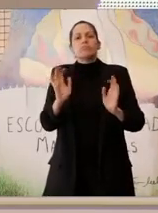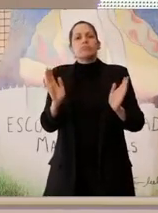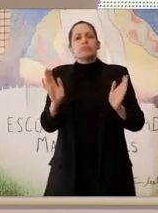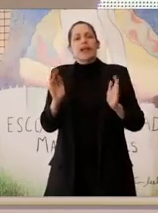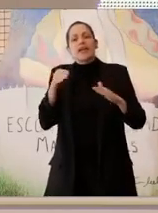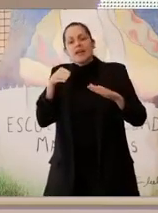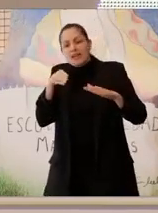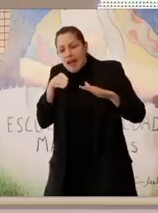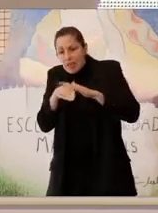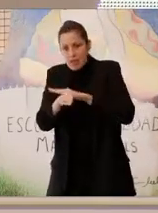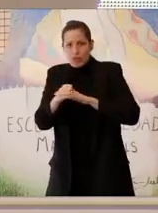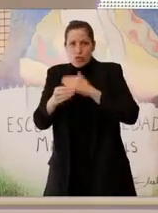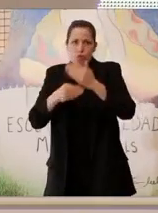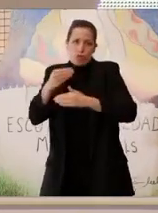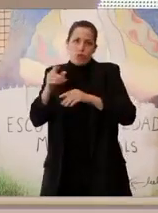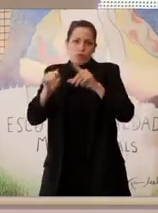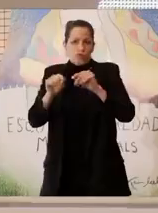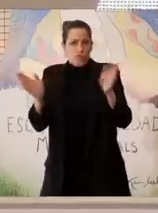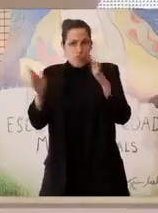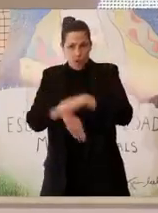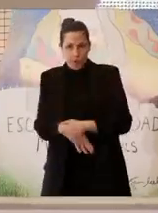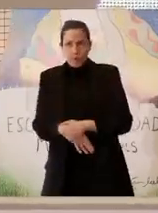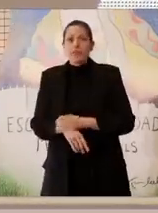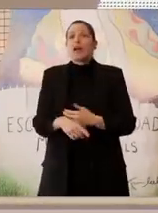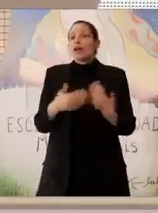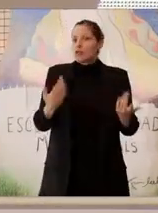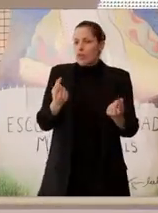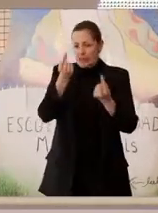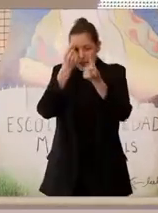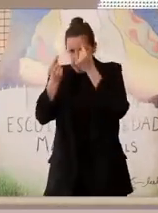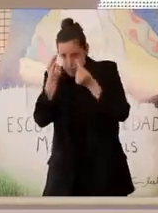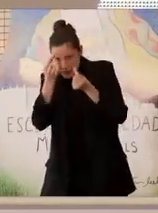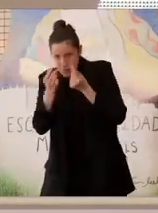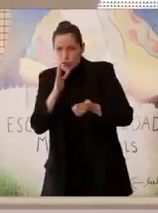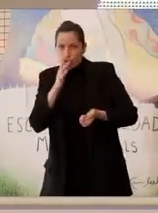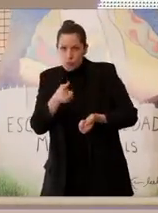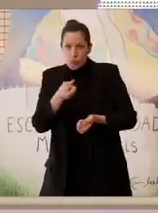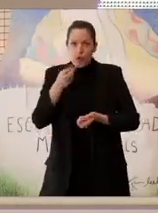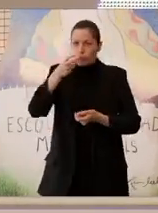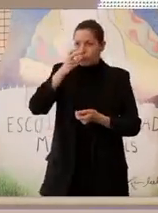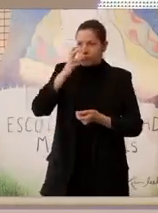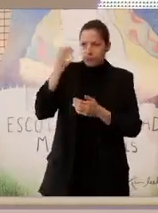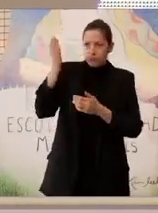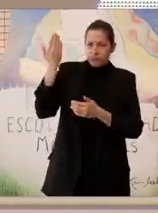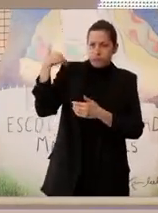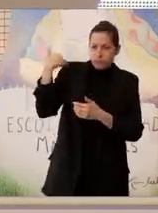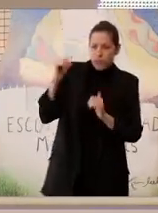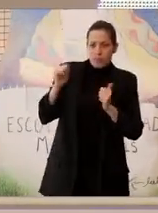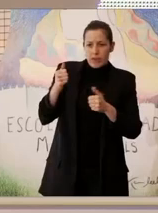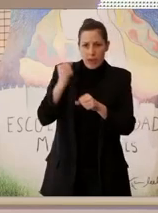evidentemente, el porcentaje de mujeres que por requisitos de antigüedad podrían en este momento acceder a una plaza al Tribunal Supremo es